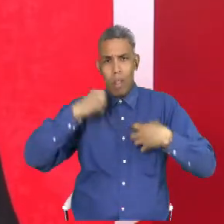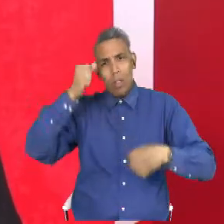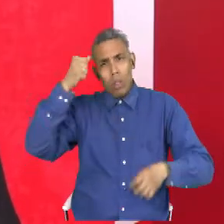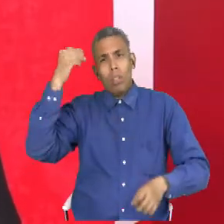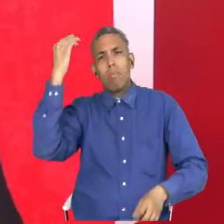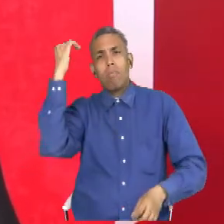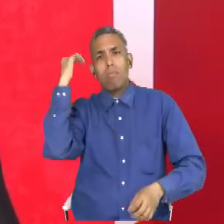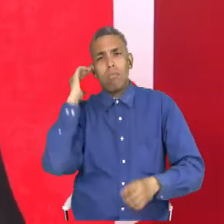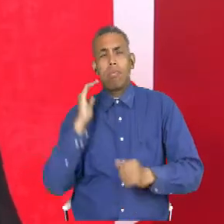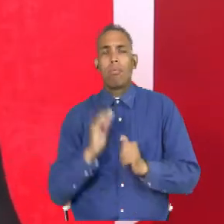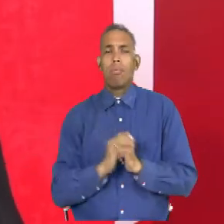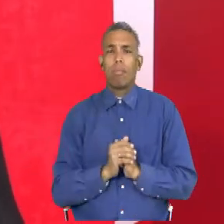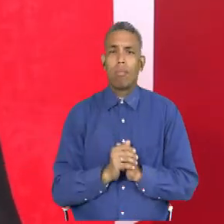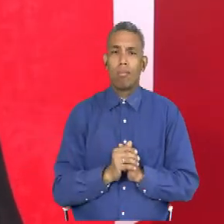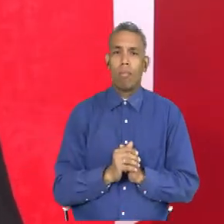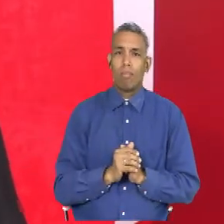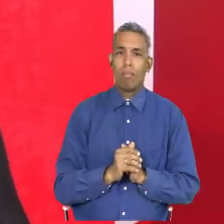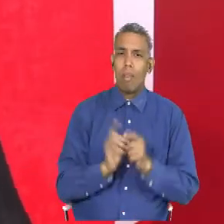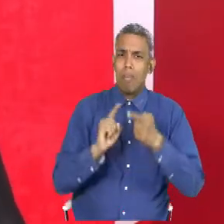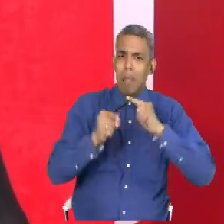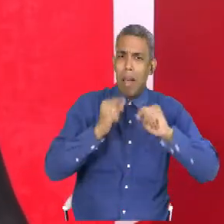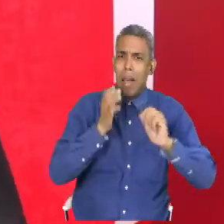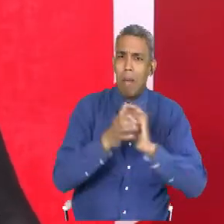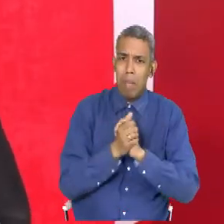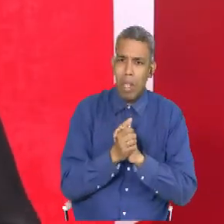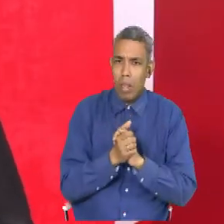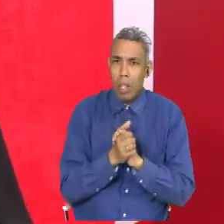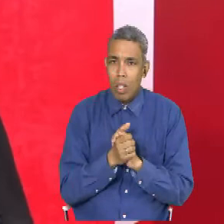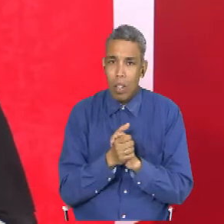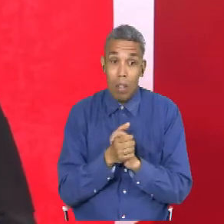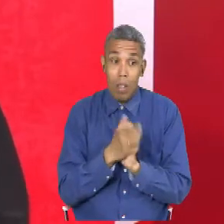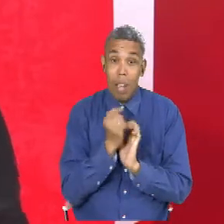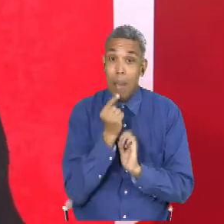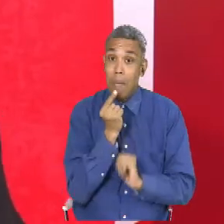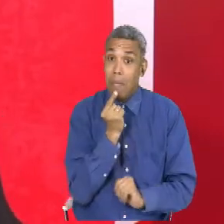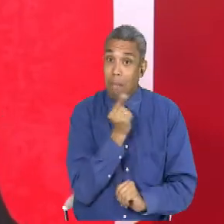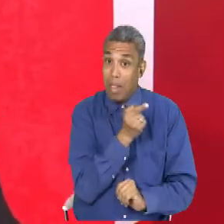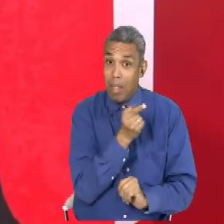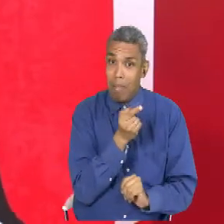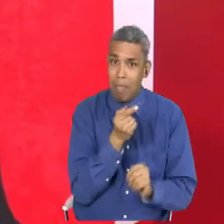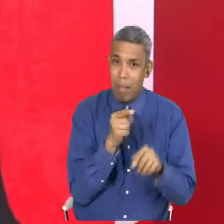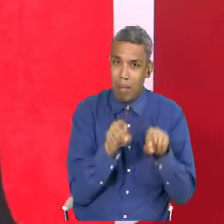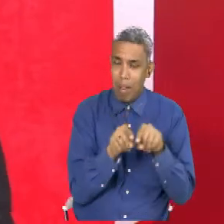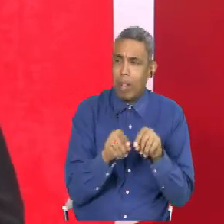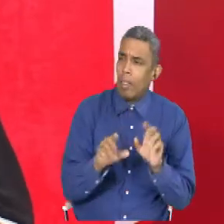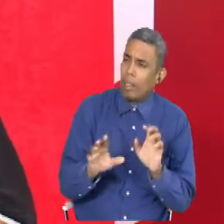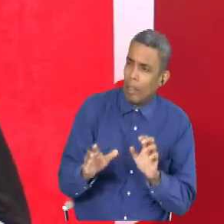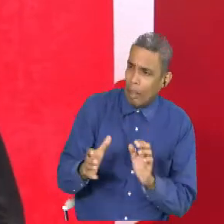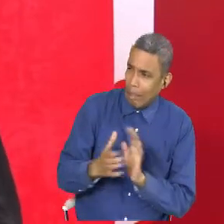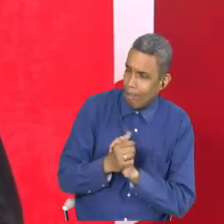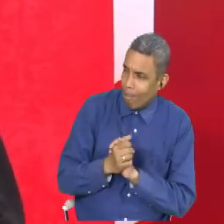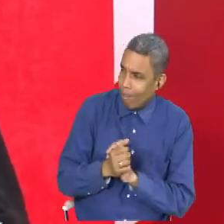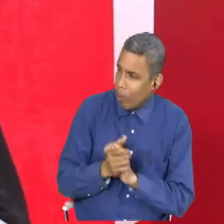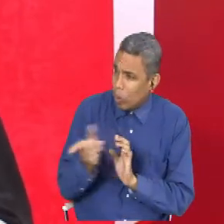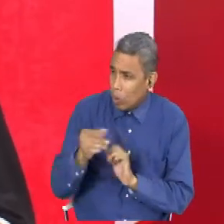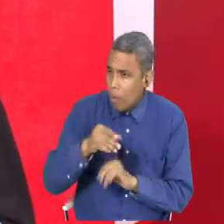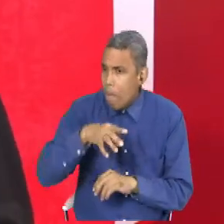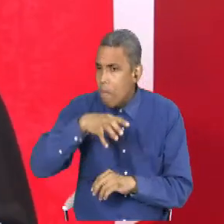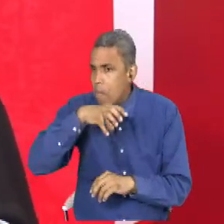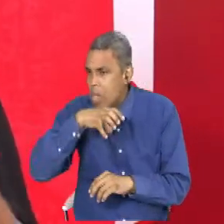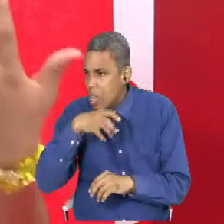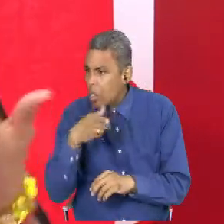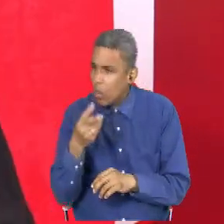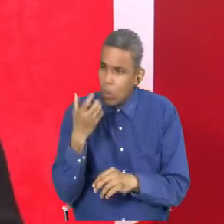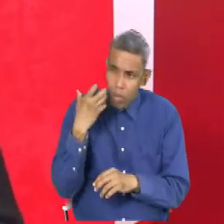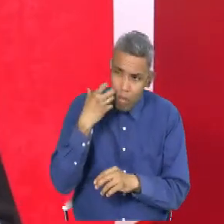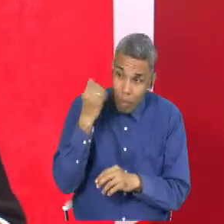Vecino, ¿será que su perrito de pronto no está presentando alguna molestia? Venga, es que necesito llevarlo de pronto a la universidad para que miremos